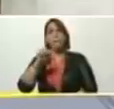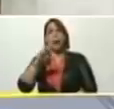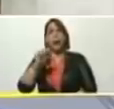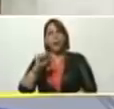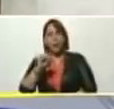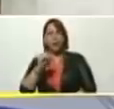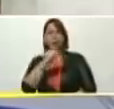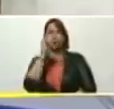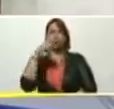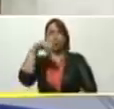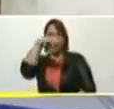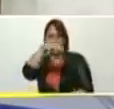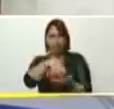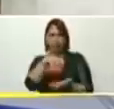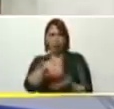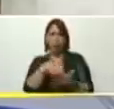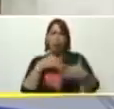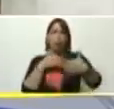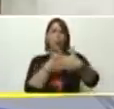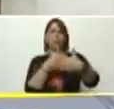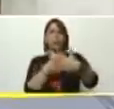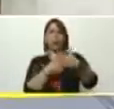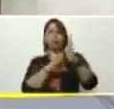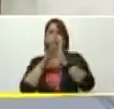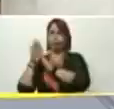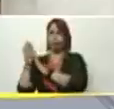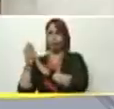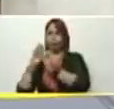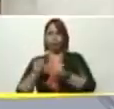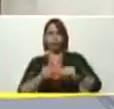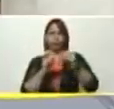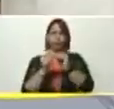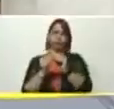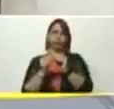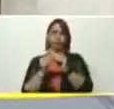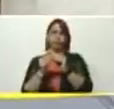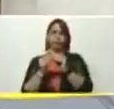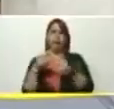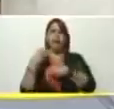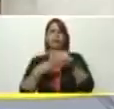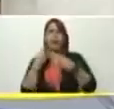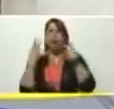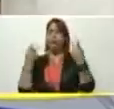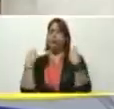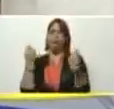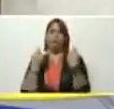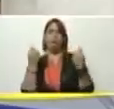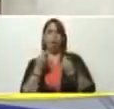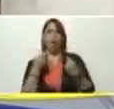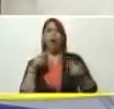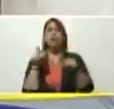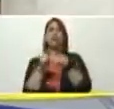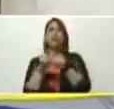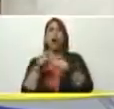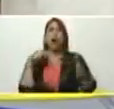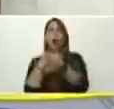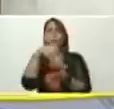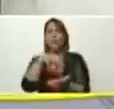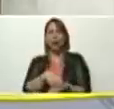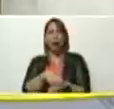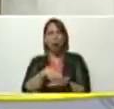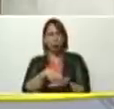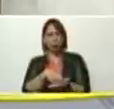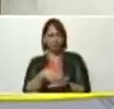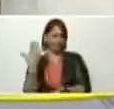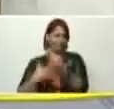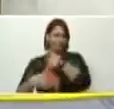recuperación, haciendo anuncios que parecen el golpe de Estado del 2002. Fede Cámaras Zulia hace anuncios, lo